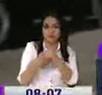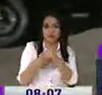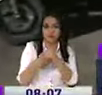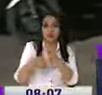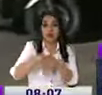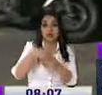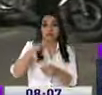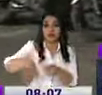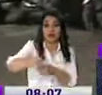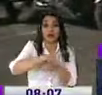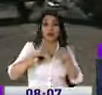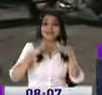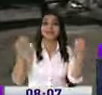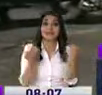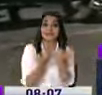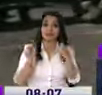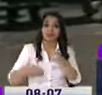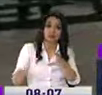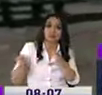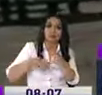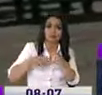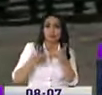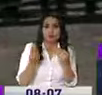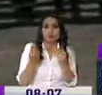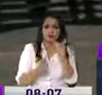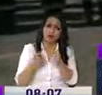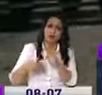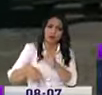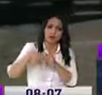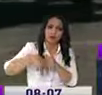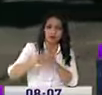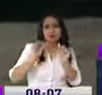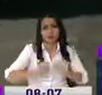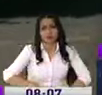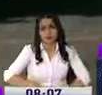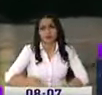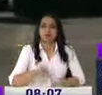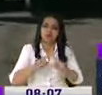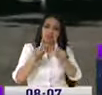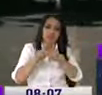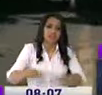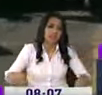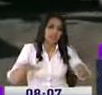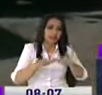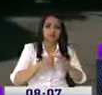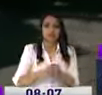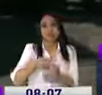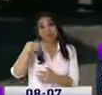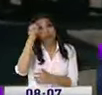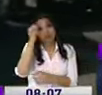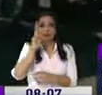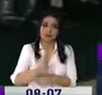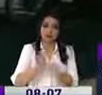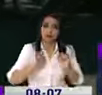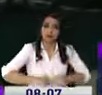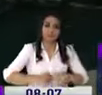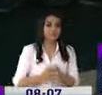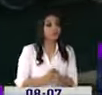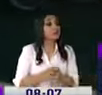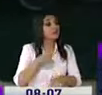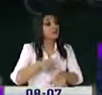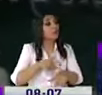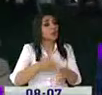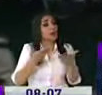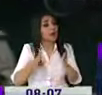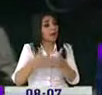estadio, para poder atender la demanda que se genere y poder trasladar a las personas a los diferentes destinos, norte o sur de la ciudad. ¿A qué hora se van a abrir las